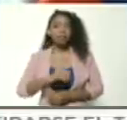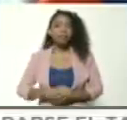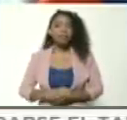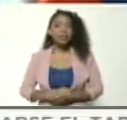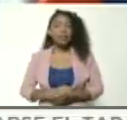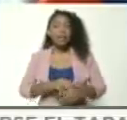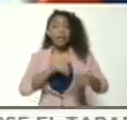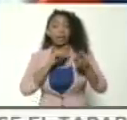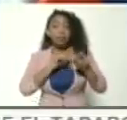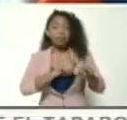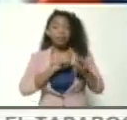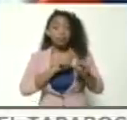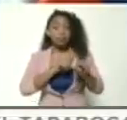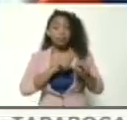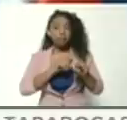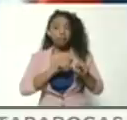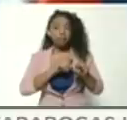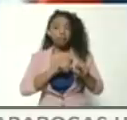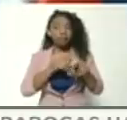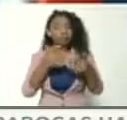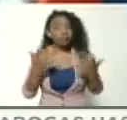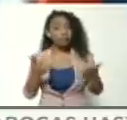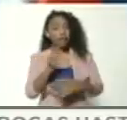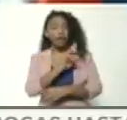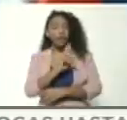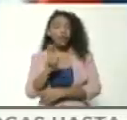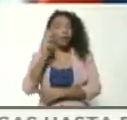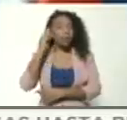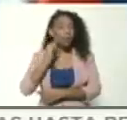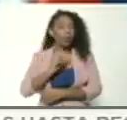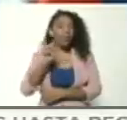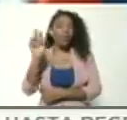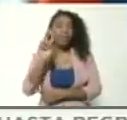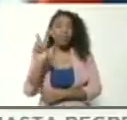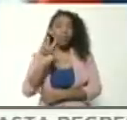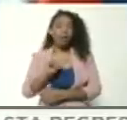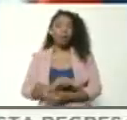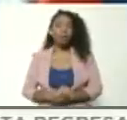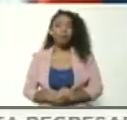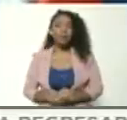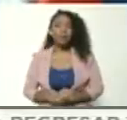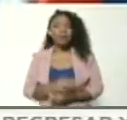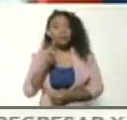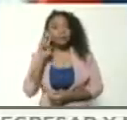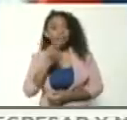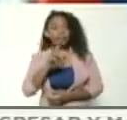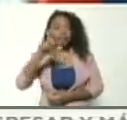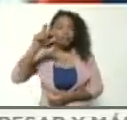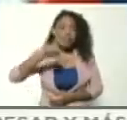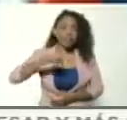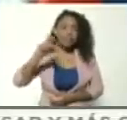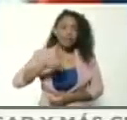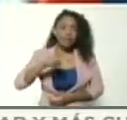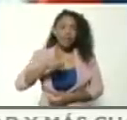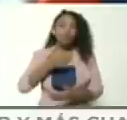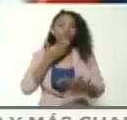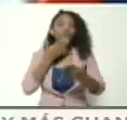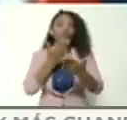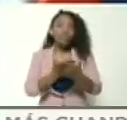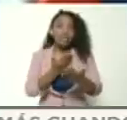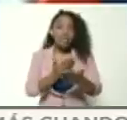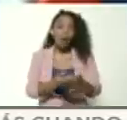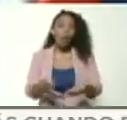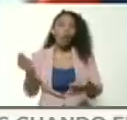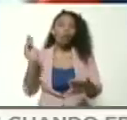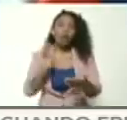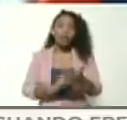ello por lo que la República Bolivariana de Venezuela se ve en la necesidad de solicitar